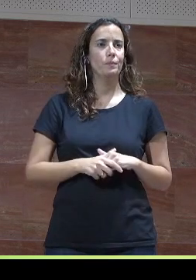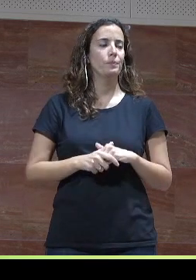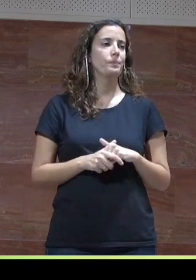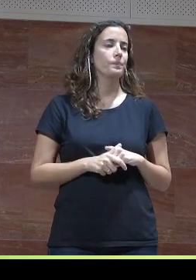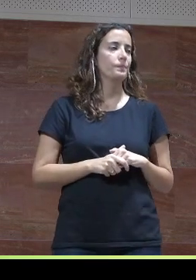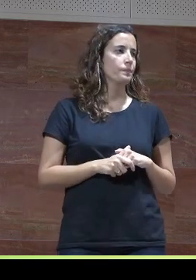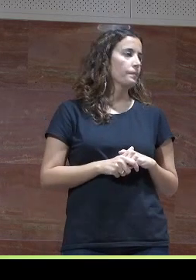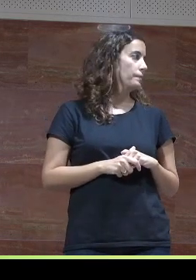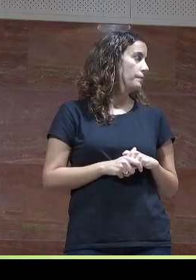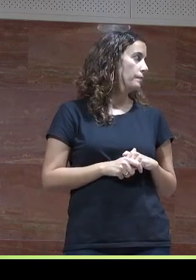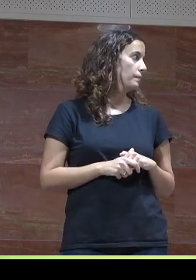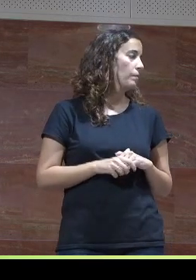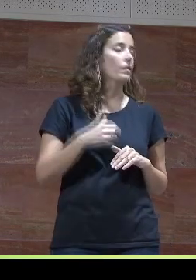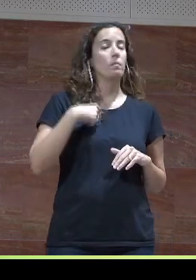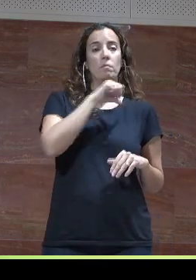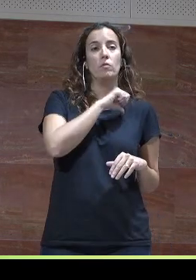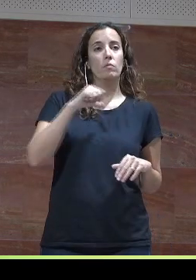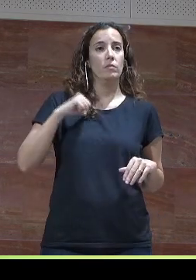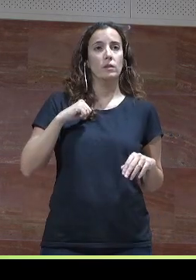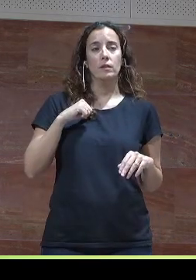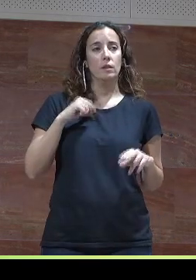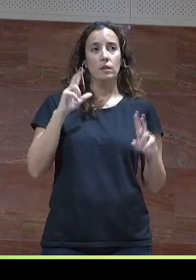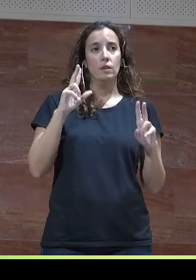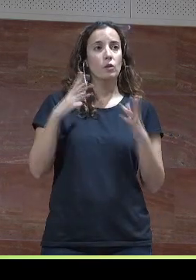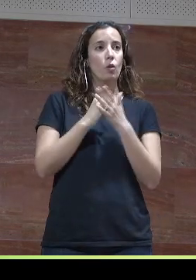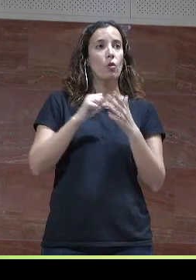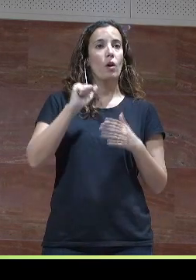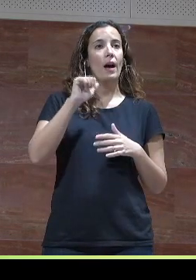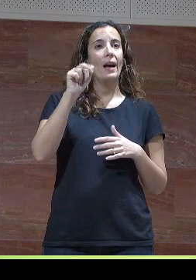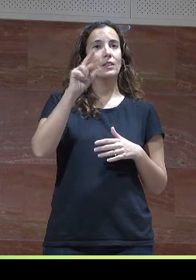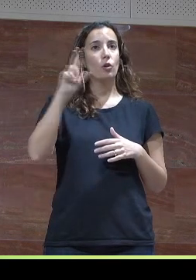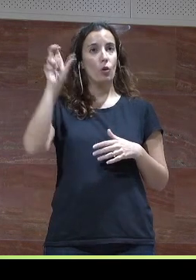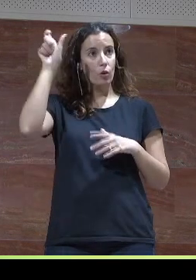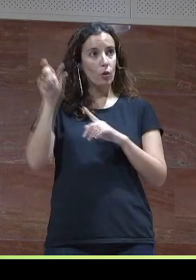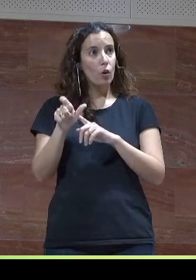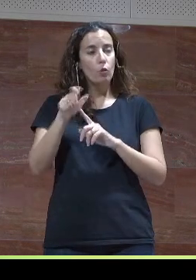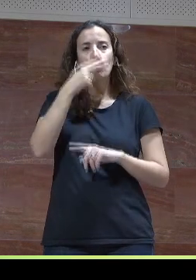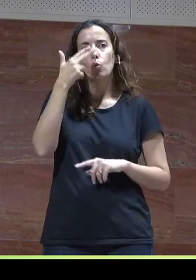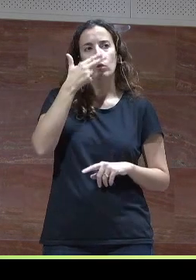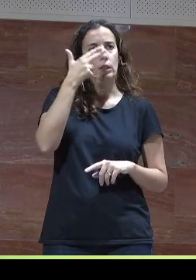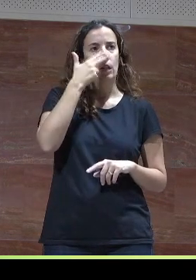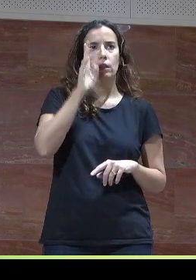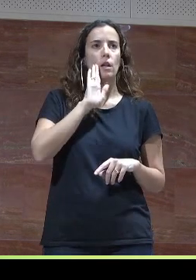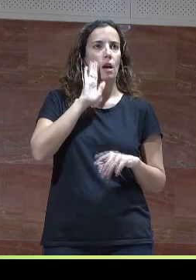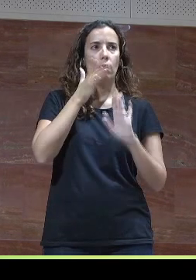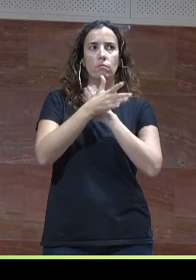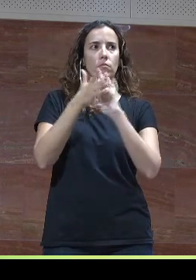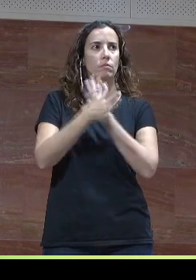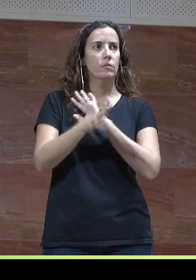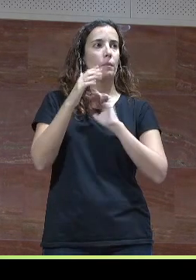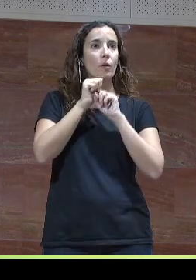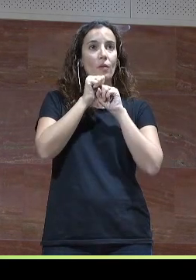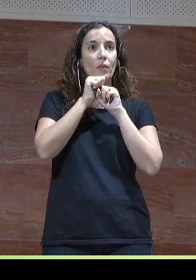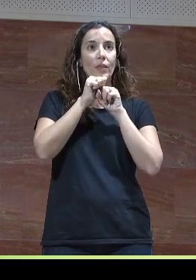A mí personalmente, por ejemplo, todo lo que presentó Aitor, me pareció interesantísimo, pero la difusión es